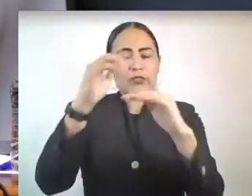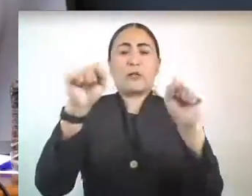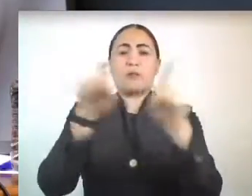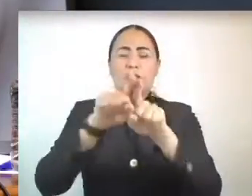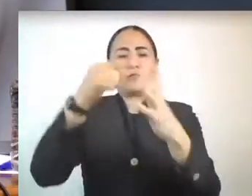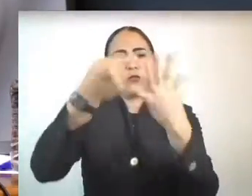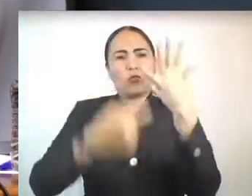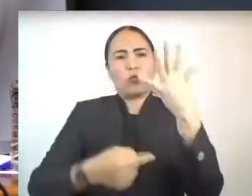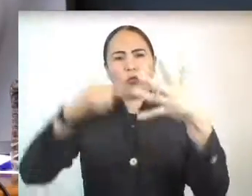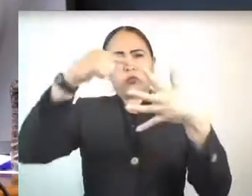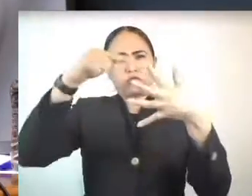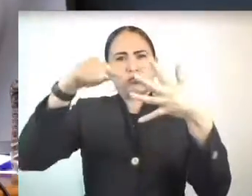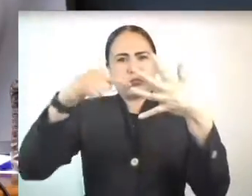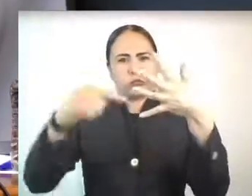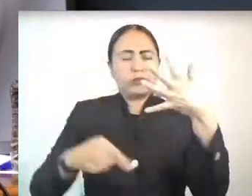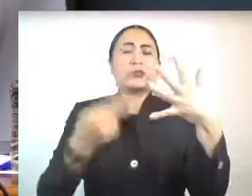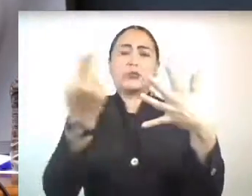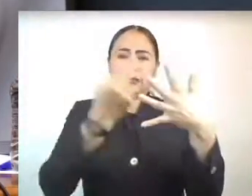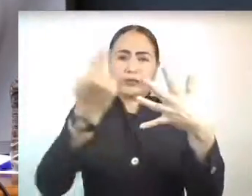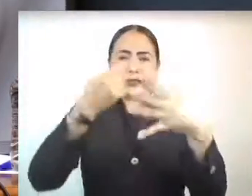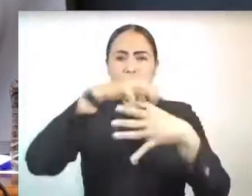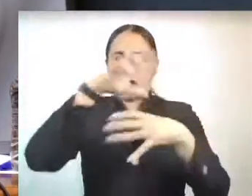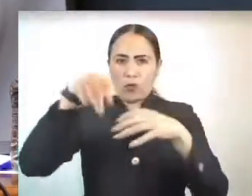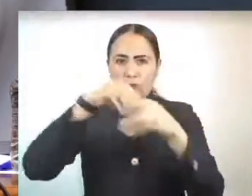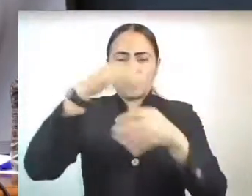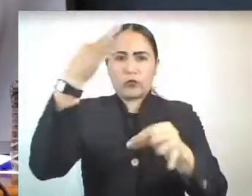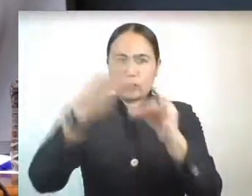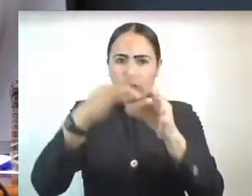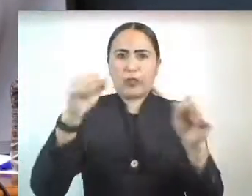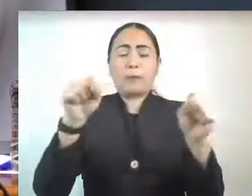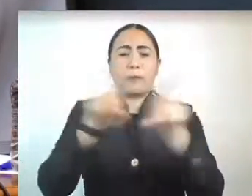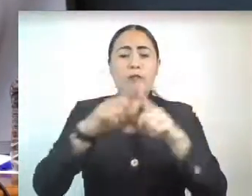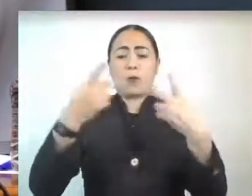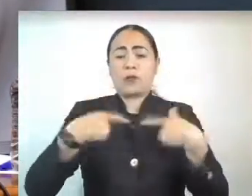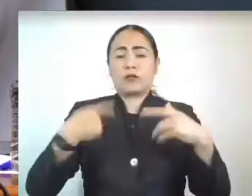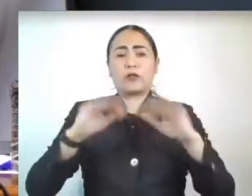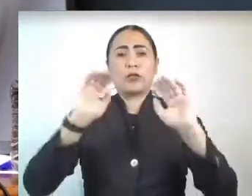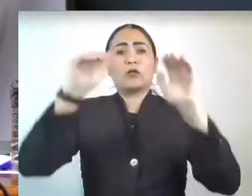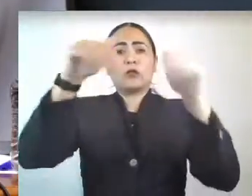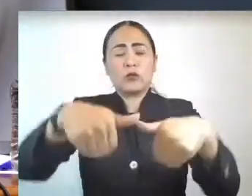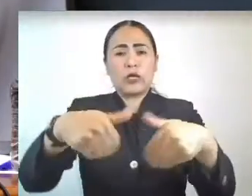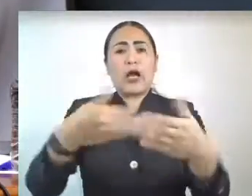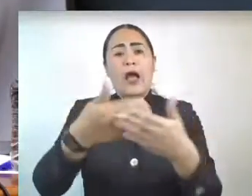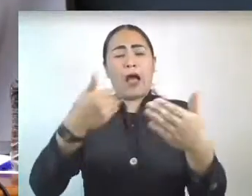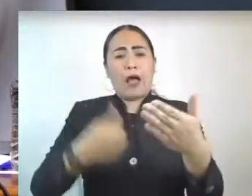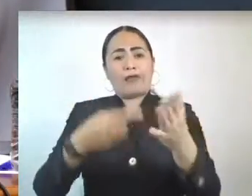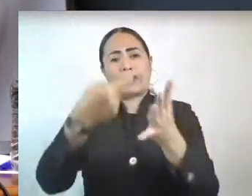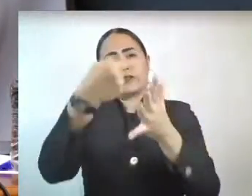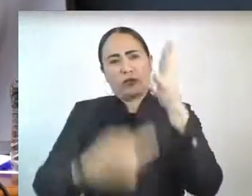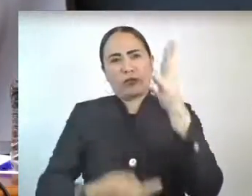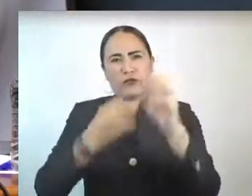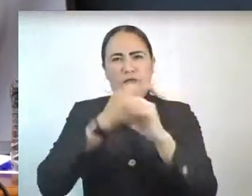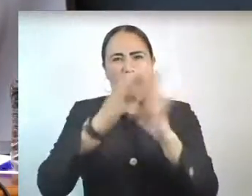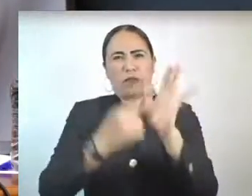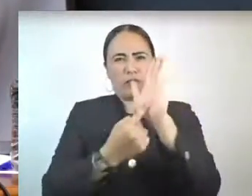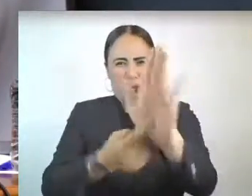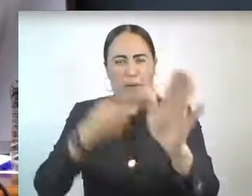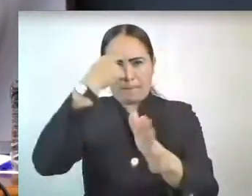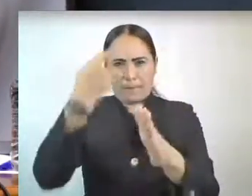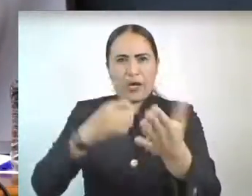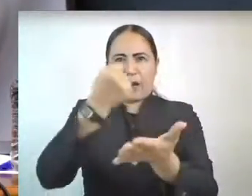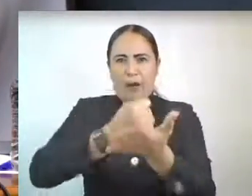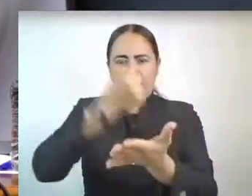deben satisfacerlas y los aspirantes y los documentos que deben presentar para acreditarlos, al tenor de lo